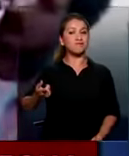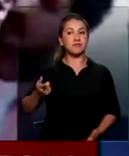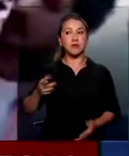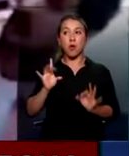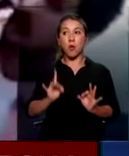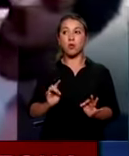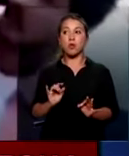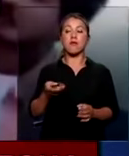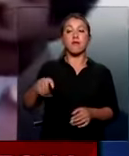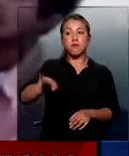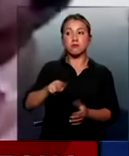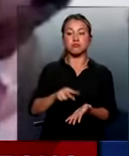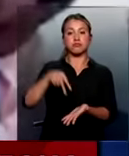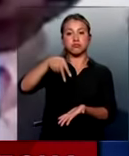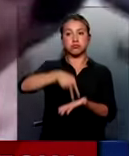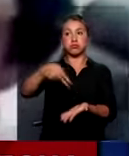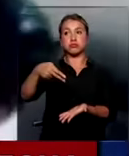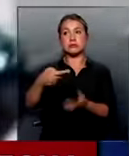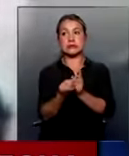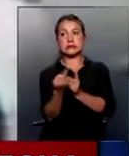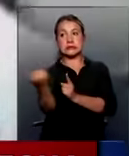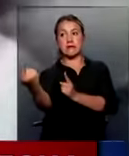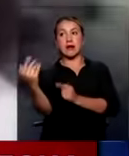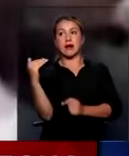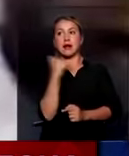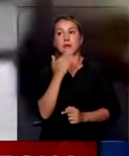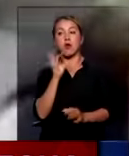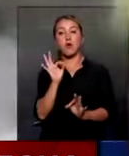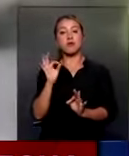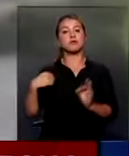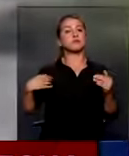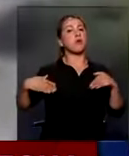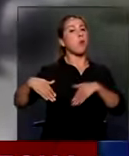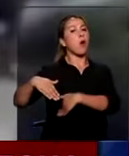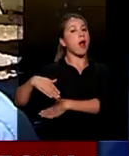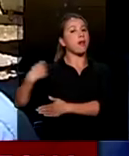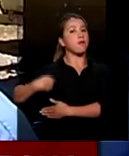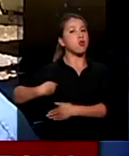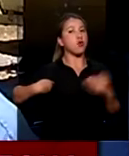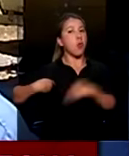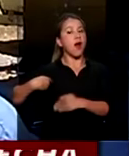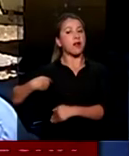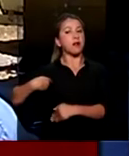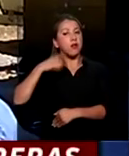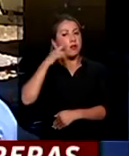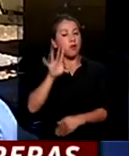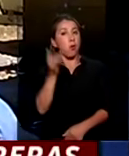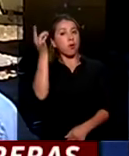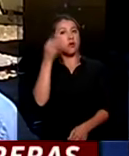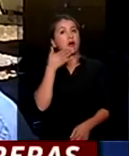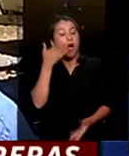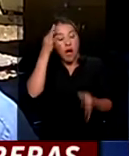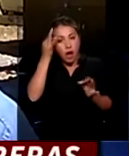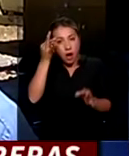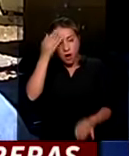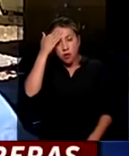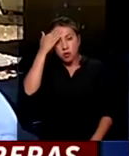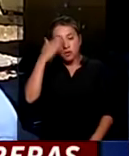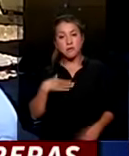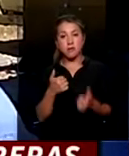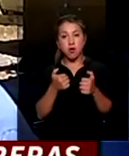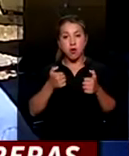mujer vuelve a pararse y se aleja rápidamente mientras guarda algo en su bolso. Nos dimos cuenta recién cuando